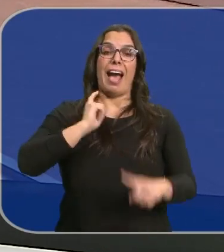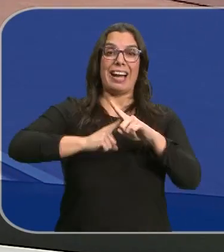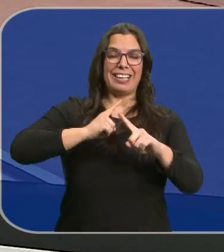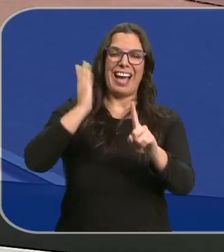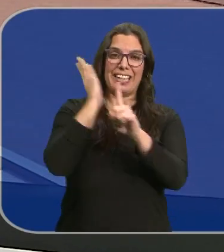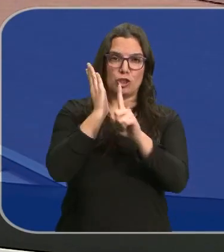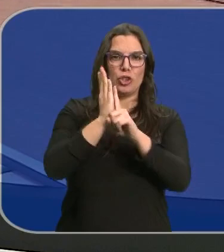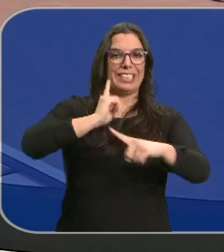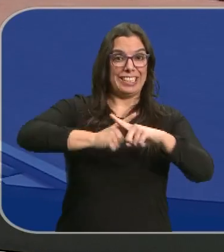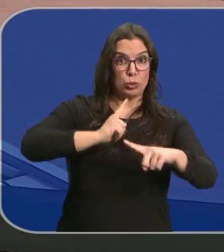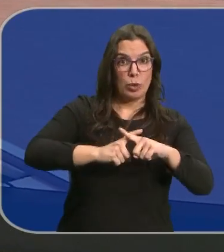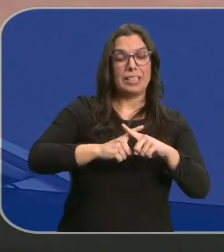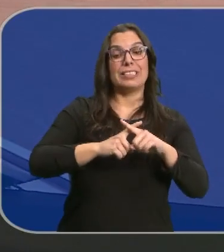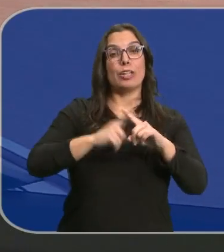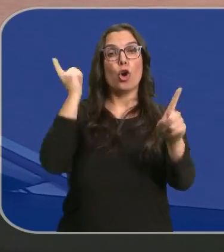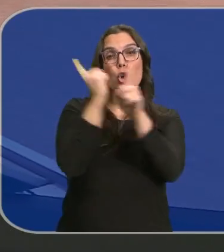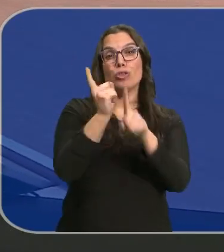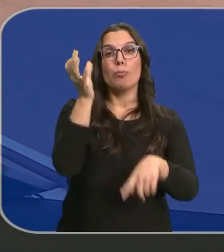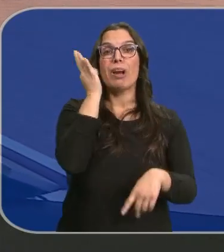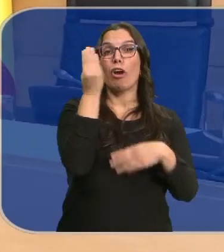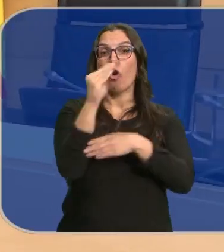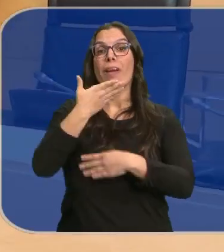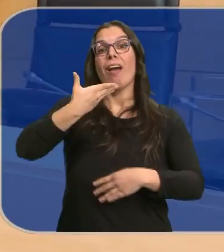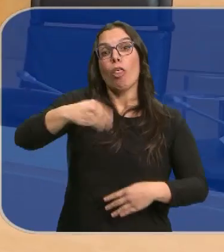mujeres, jóvenes y adolescentes.